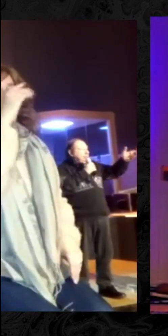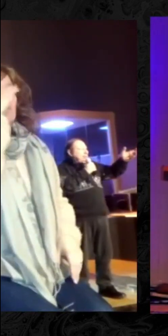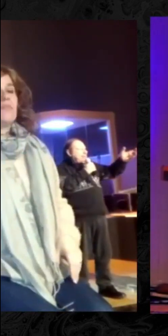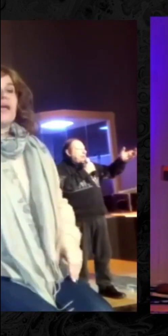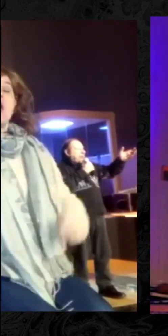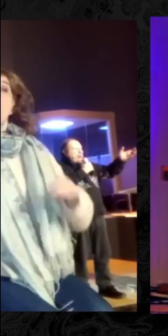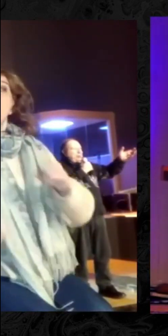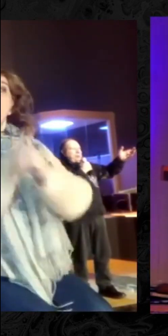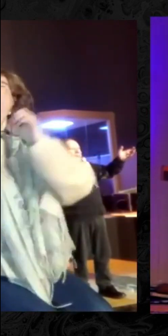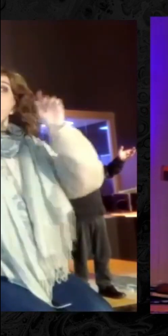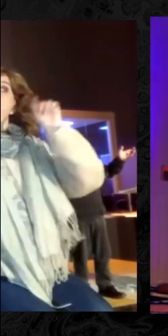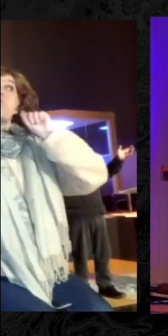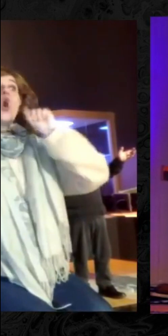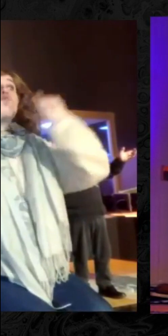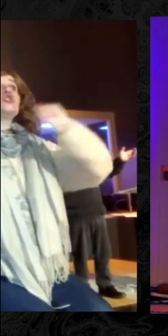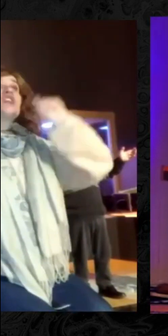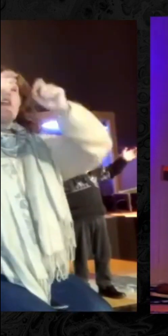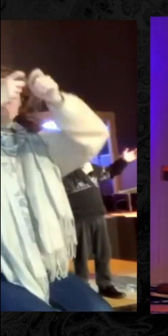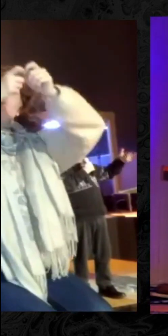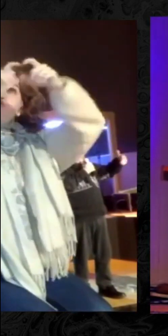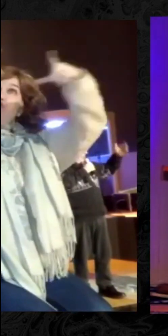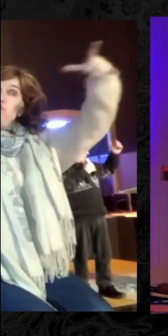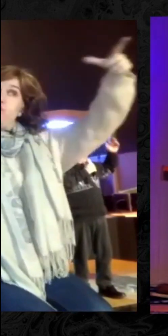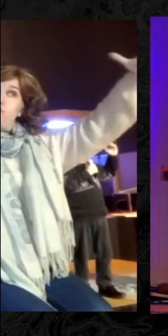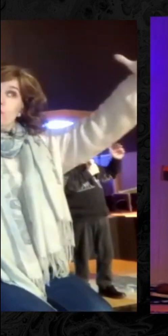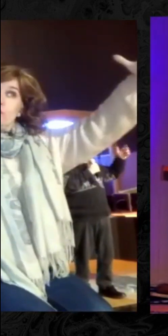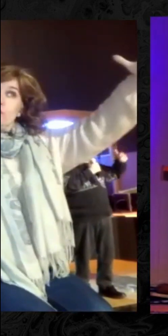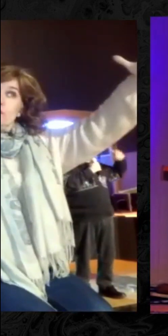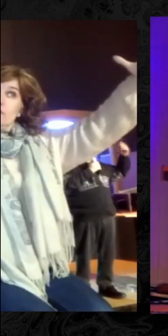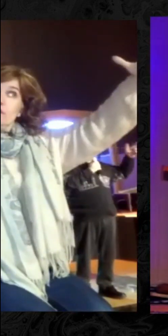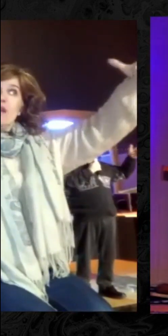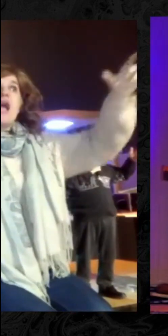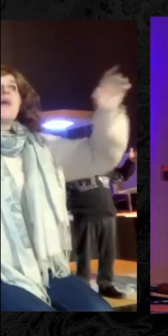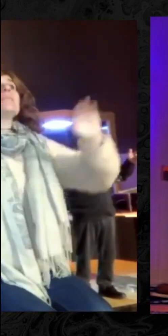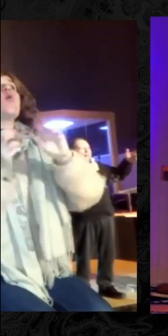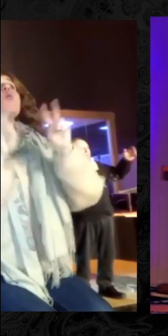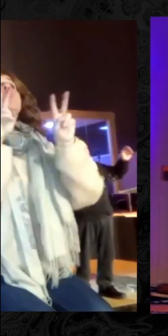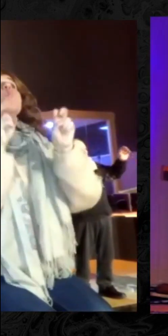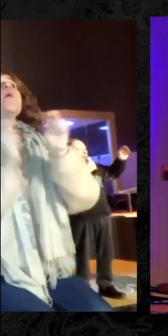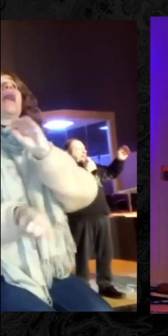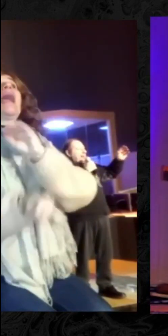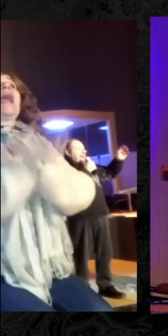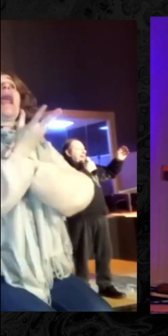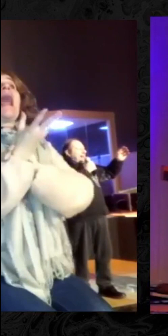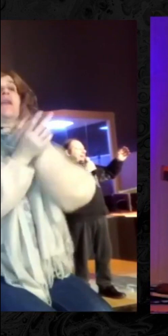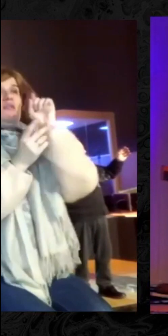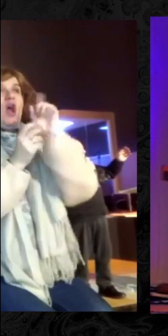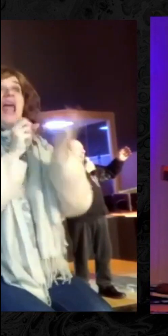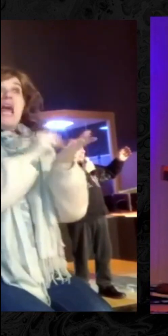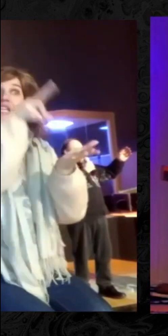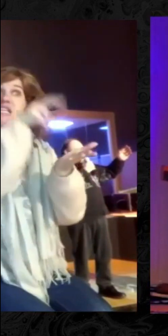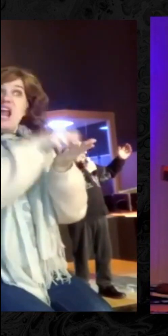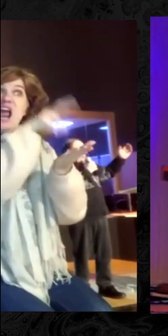de otro entonces Bueno pues claro el hacia lo mismo Bueno si si yo lo he dicho cuando el asunto de las ranas